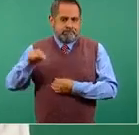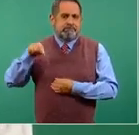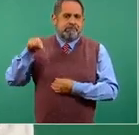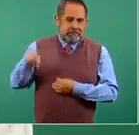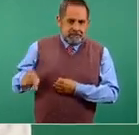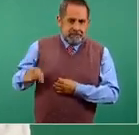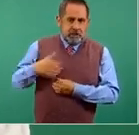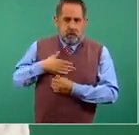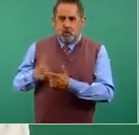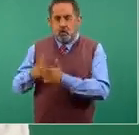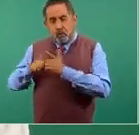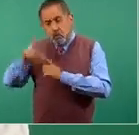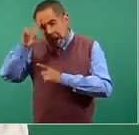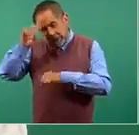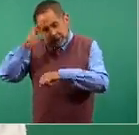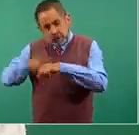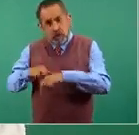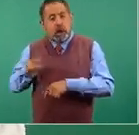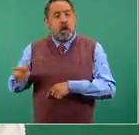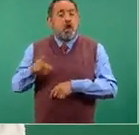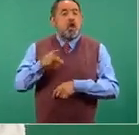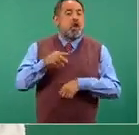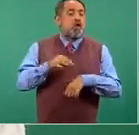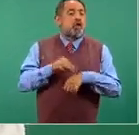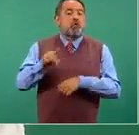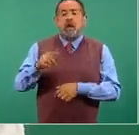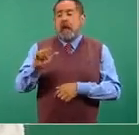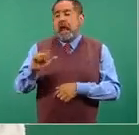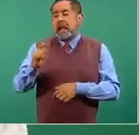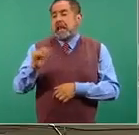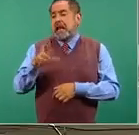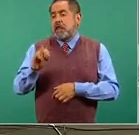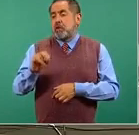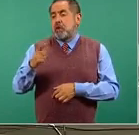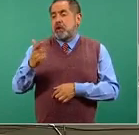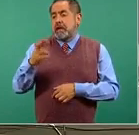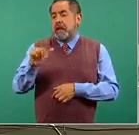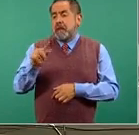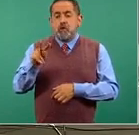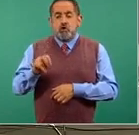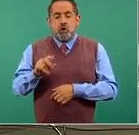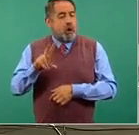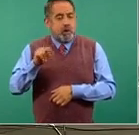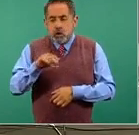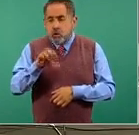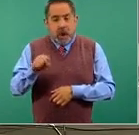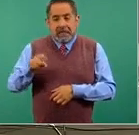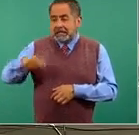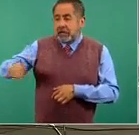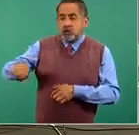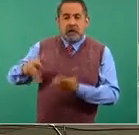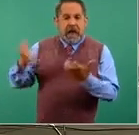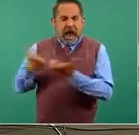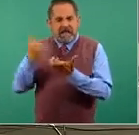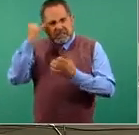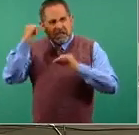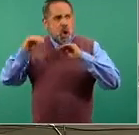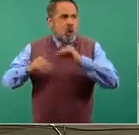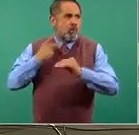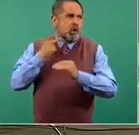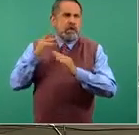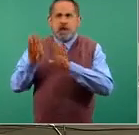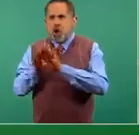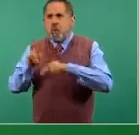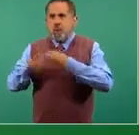de nuestro grupo técnico asesor, el doctor Alejandro Cravioto Quintana. Pero no es el papel del grupo de asesoramiento